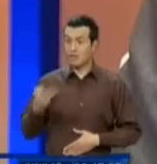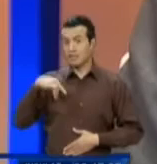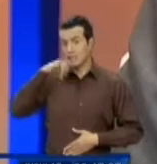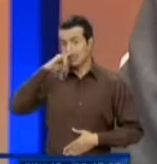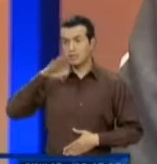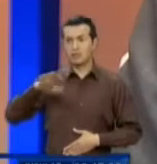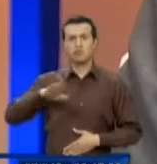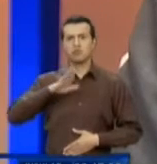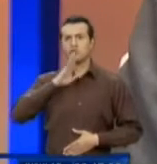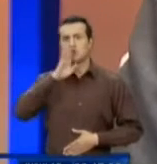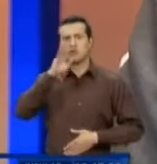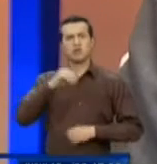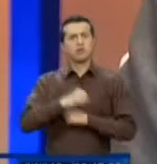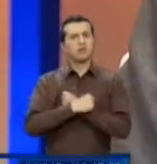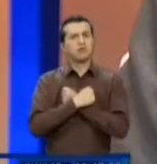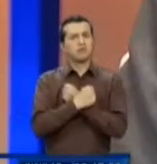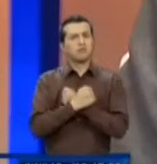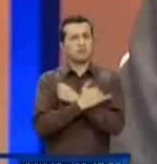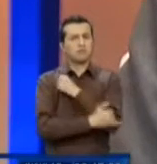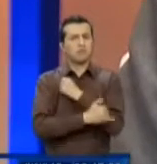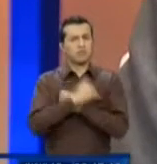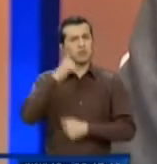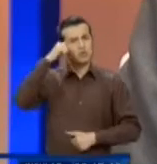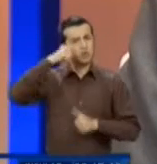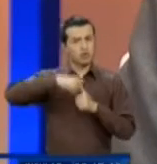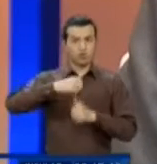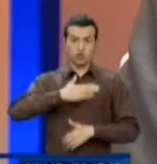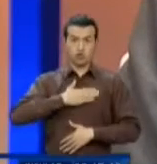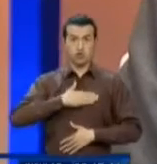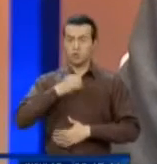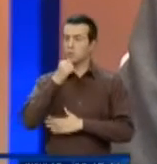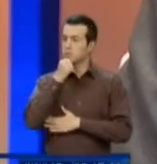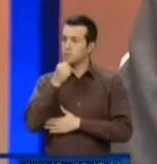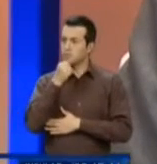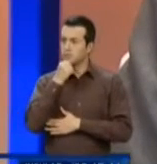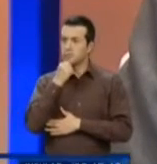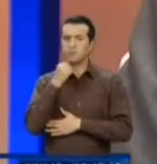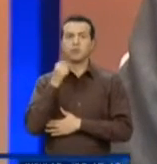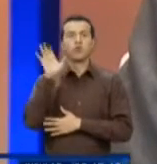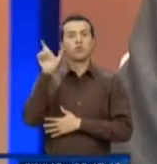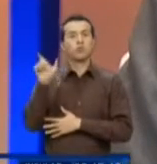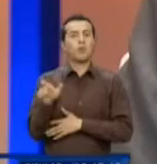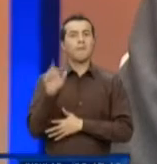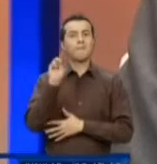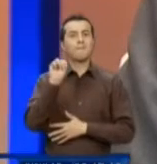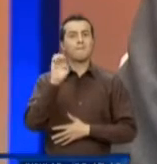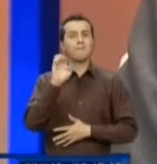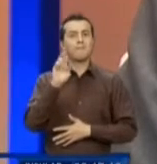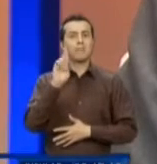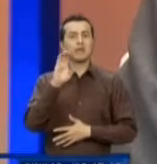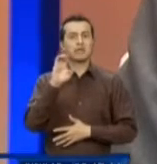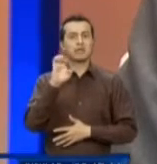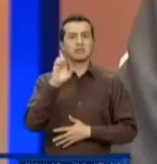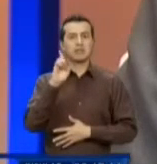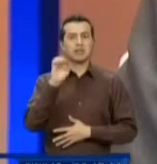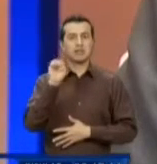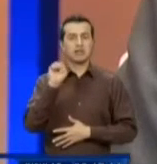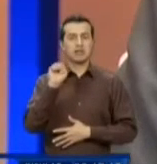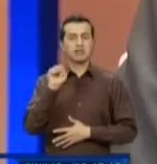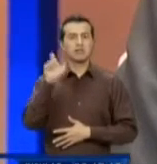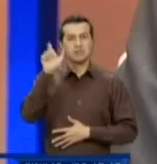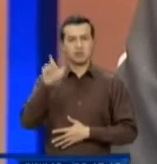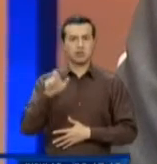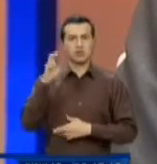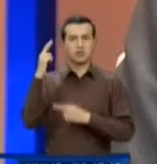tenido pasión por la patria. Cuando yo le entrevisté a la señora Mercedes, la nana de Rafael